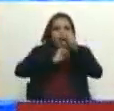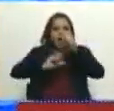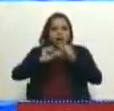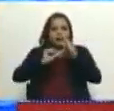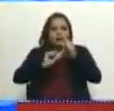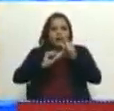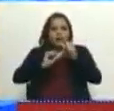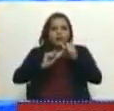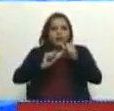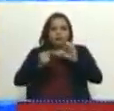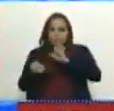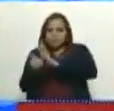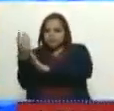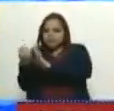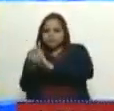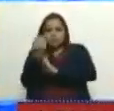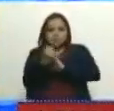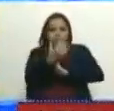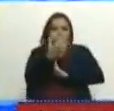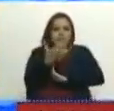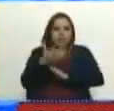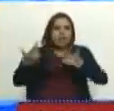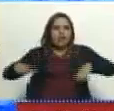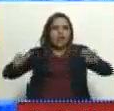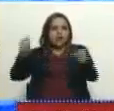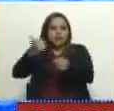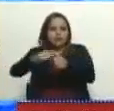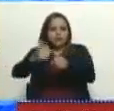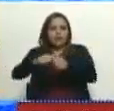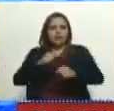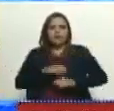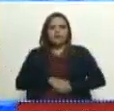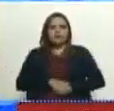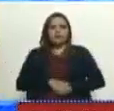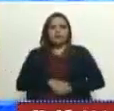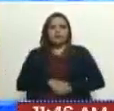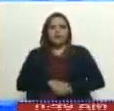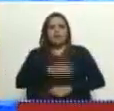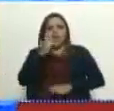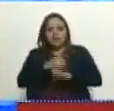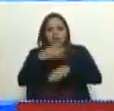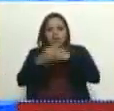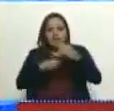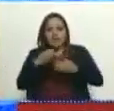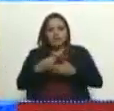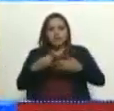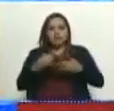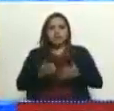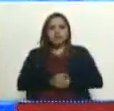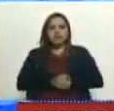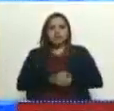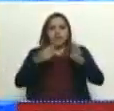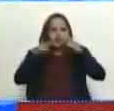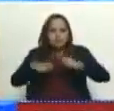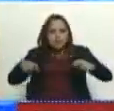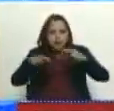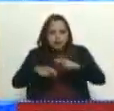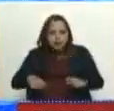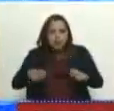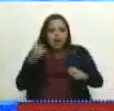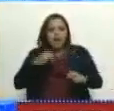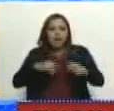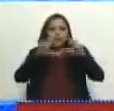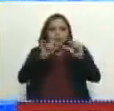Maracaibo, todo lo que tiene que ver con el estudio de la proliferación de cianobacterias, de las